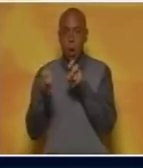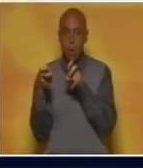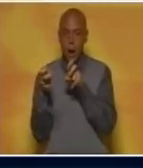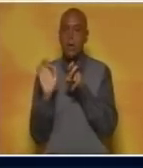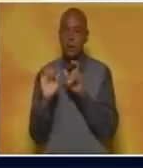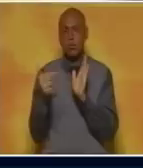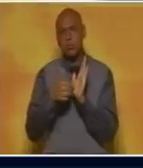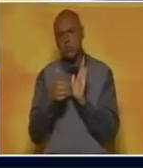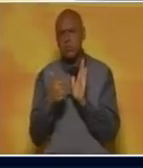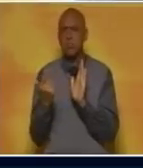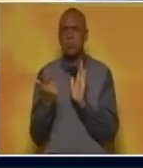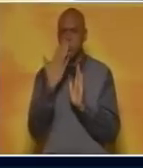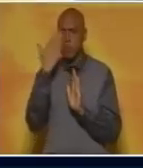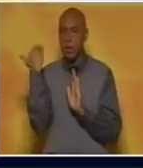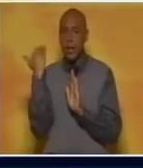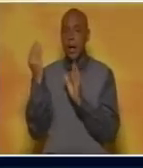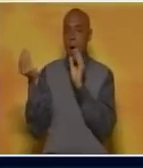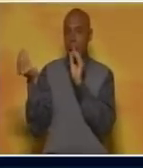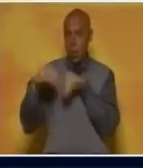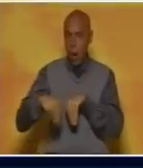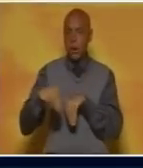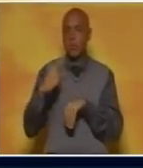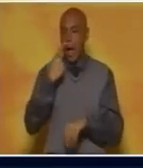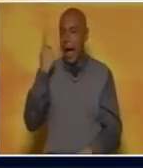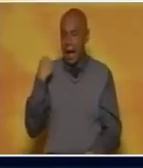puesto que el acuerdo fue el día de ayer.